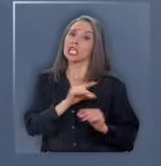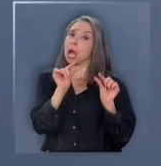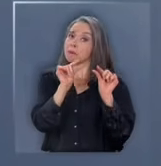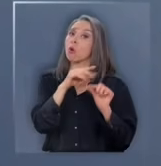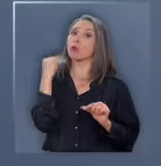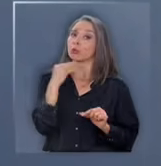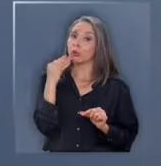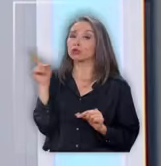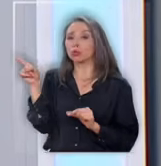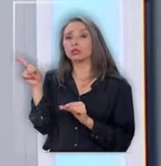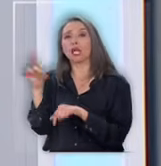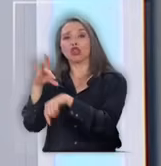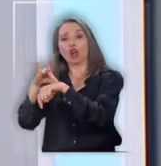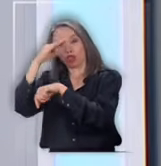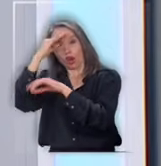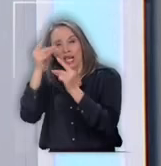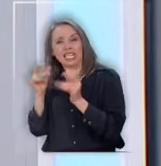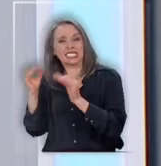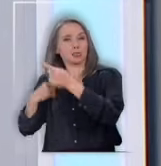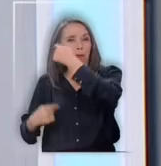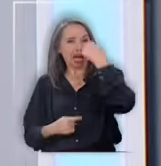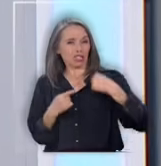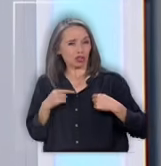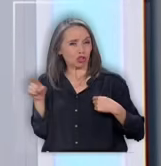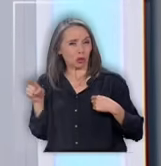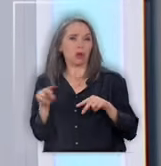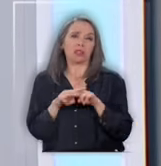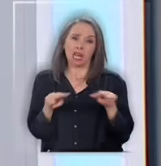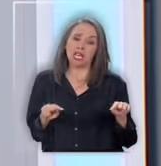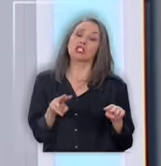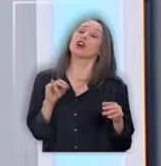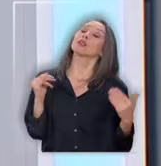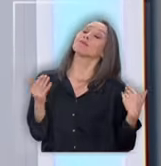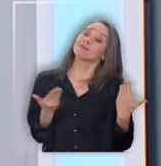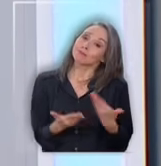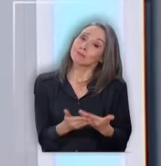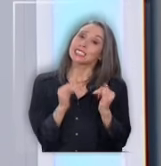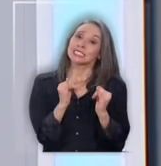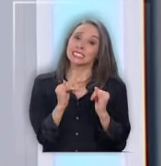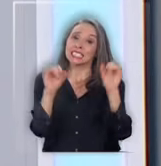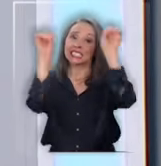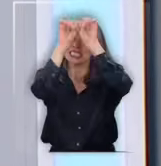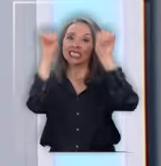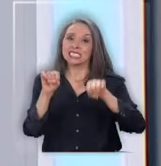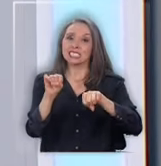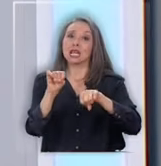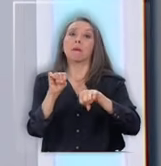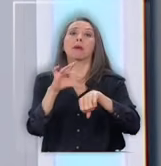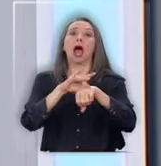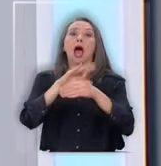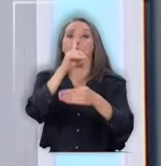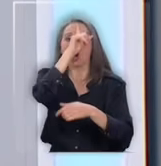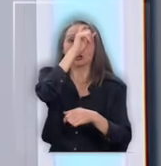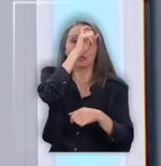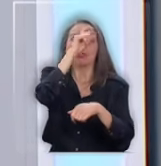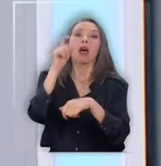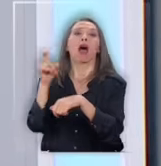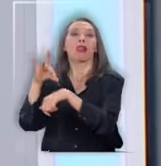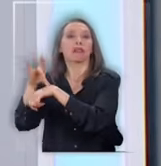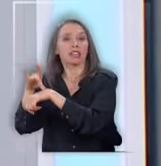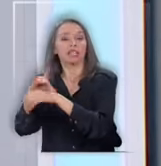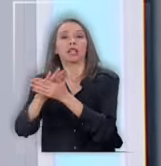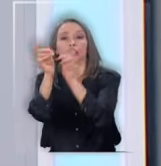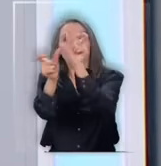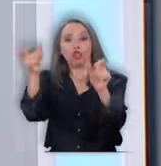usted como especialista yo creo que por un lado si en sentido que hasta ahora el sistema de salud ha sabido responder ha podido acoger